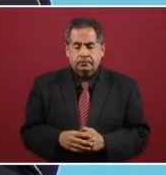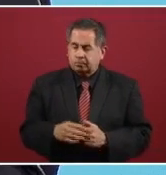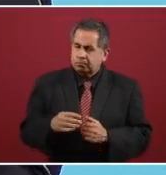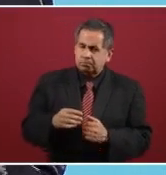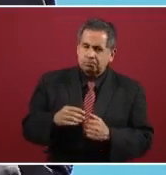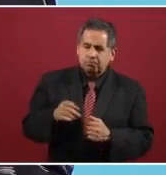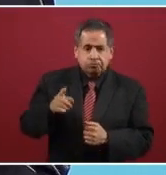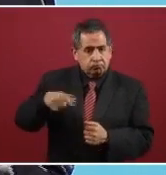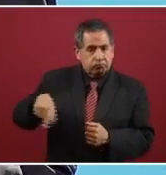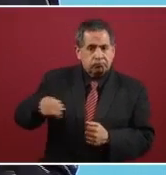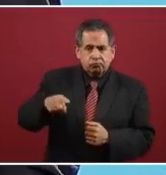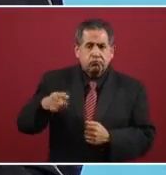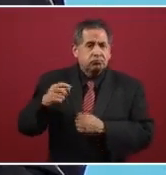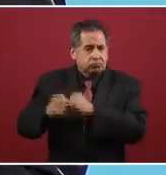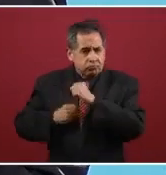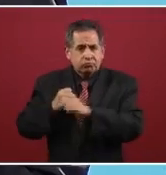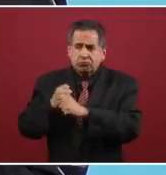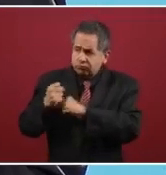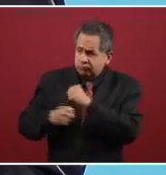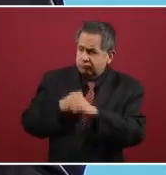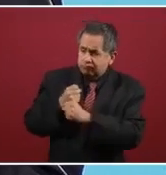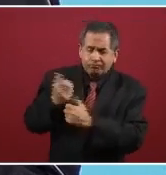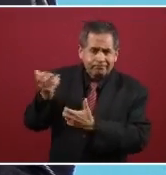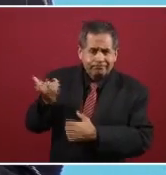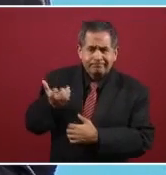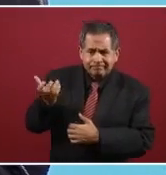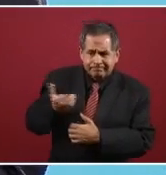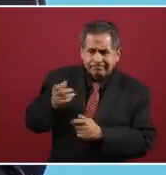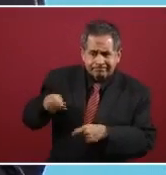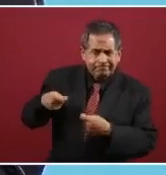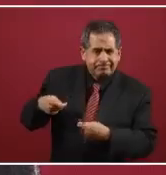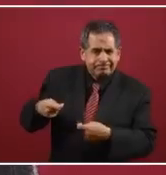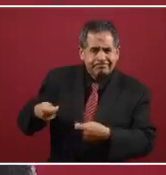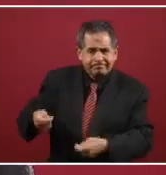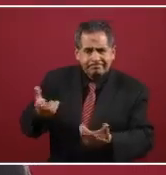Fortalecer lo que ellos han venido haciendo. Ellos